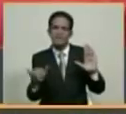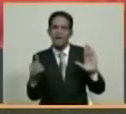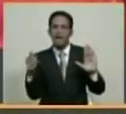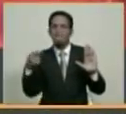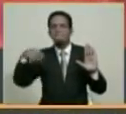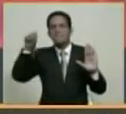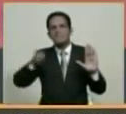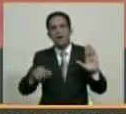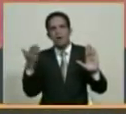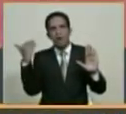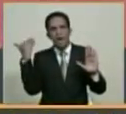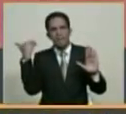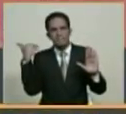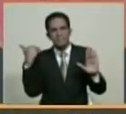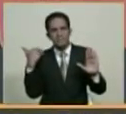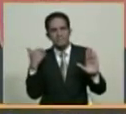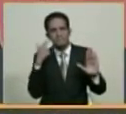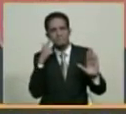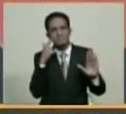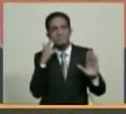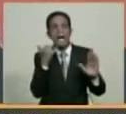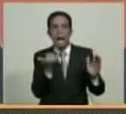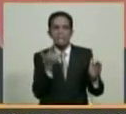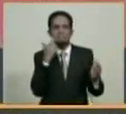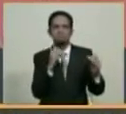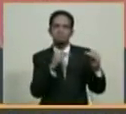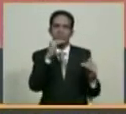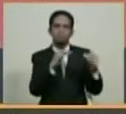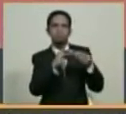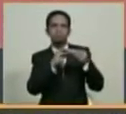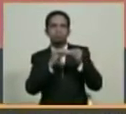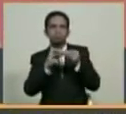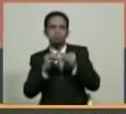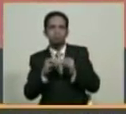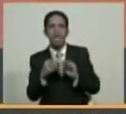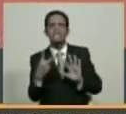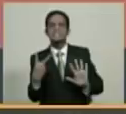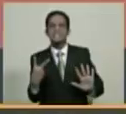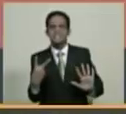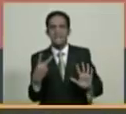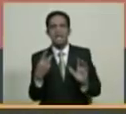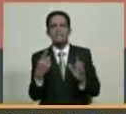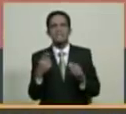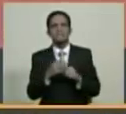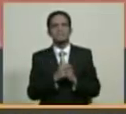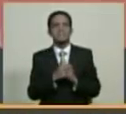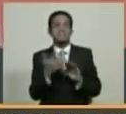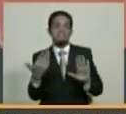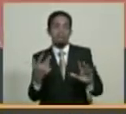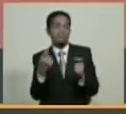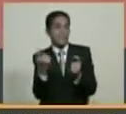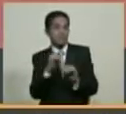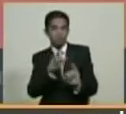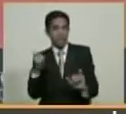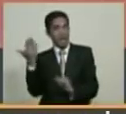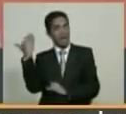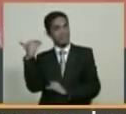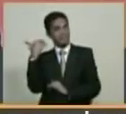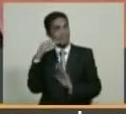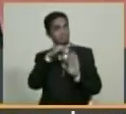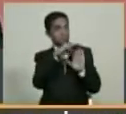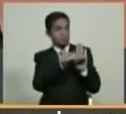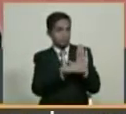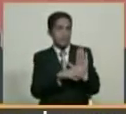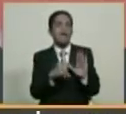adecuando precios de 7 productos que también lo vamos a publicar, inclusive vamos a publicar una